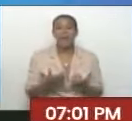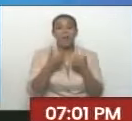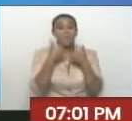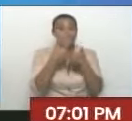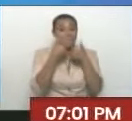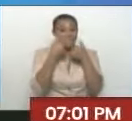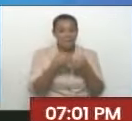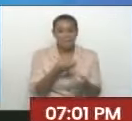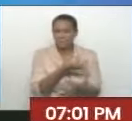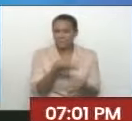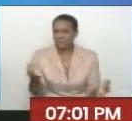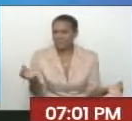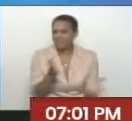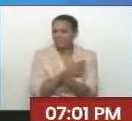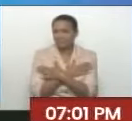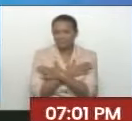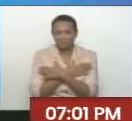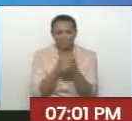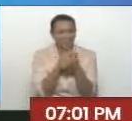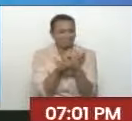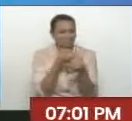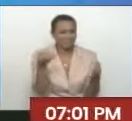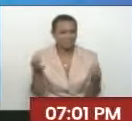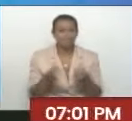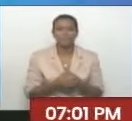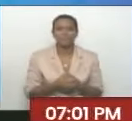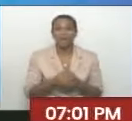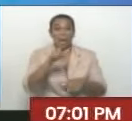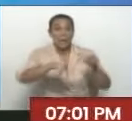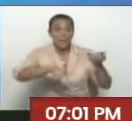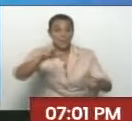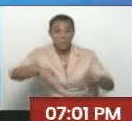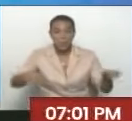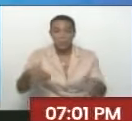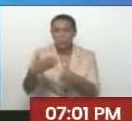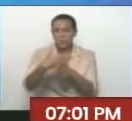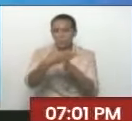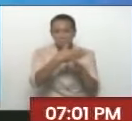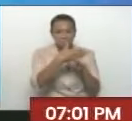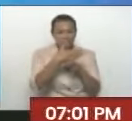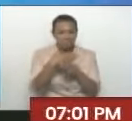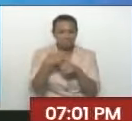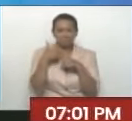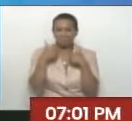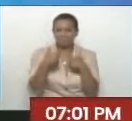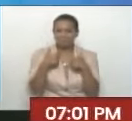verdad magníficos. La gente compartiendo,